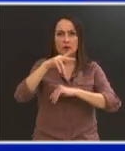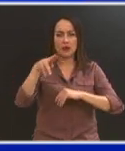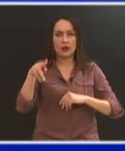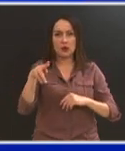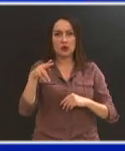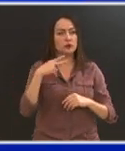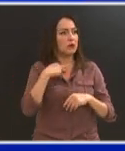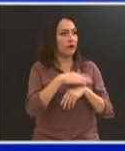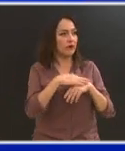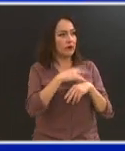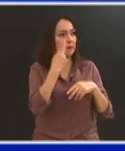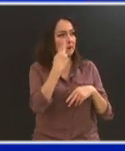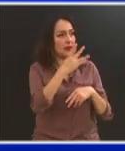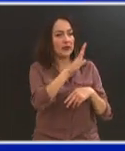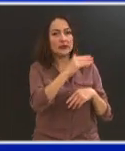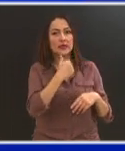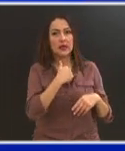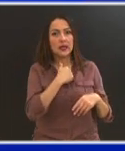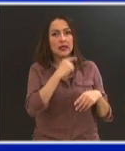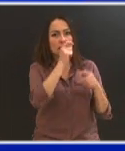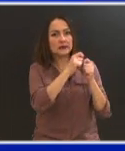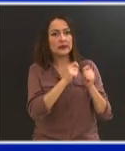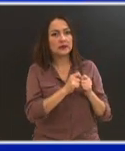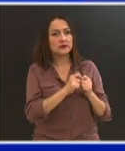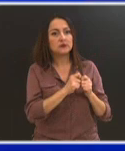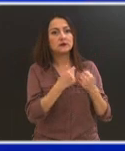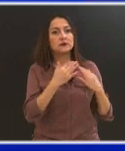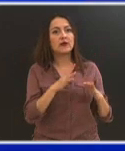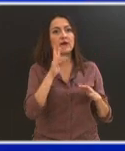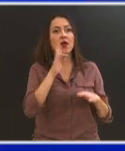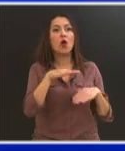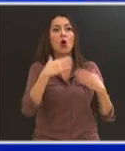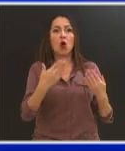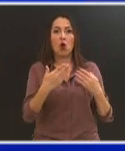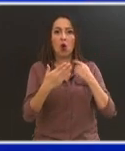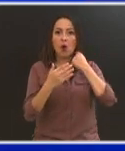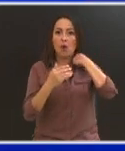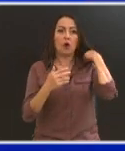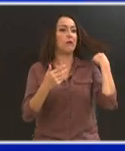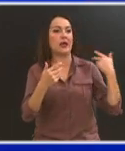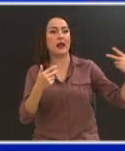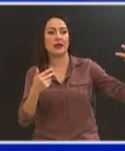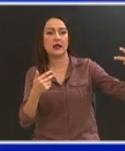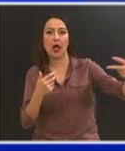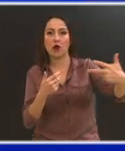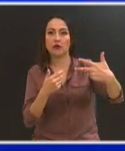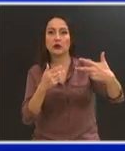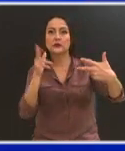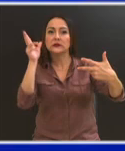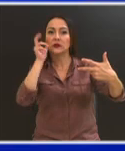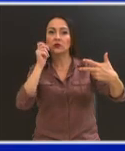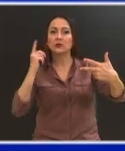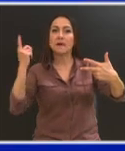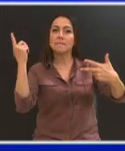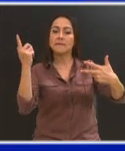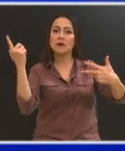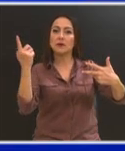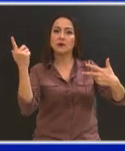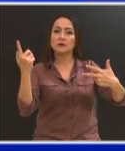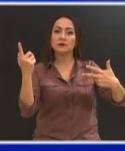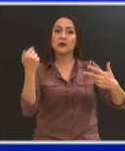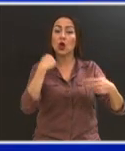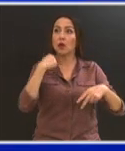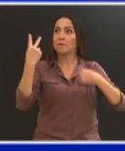si son tan amables, para que usted tenga el detalle, efectivamente se ve cómo se topan el vehículo de frente, se escucha la detonación. Evidentemente